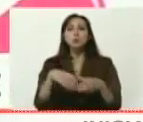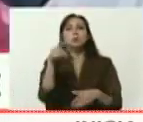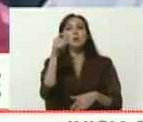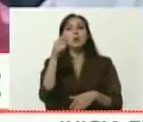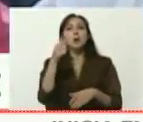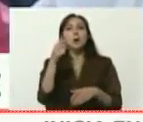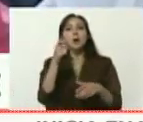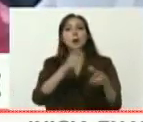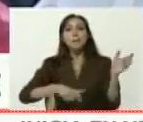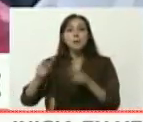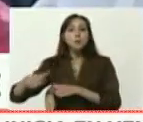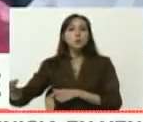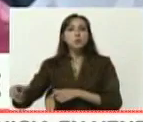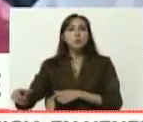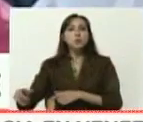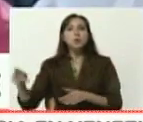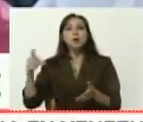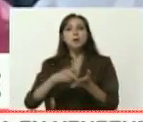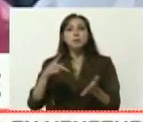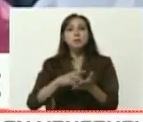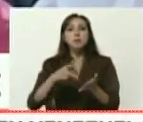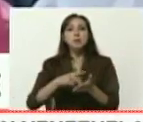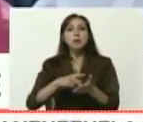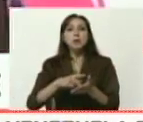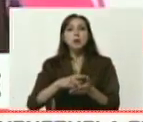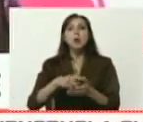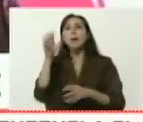los países alineados,